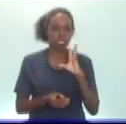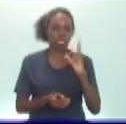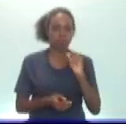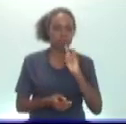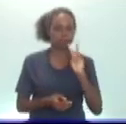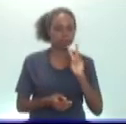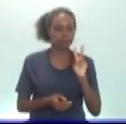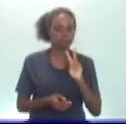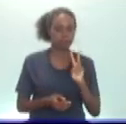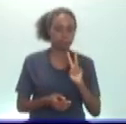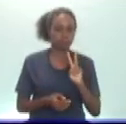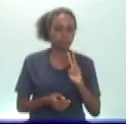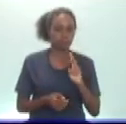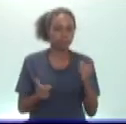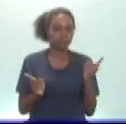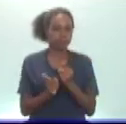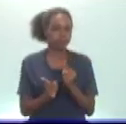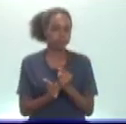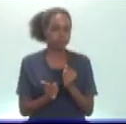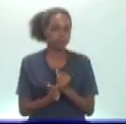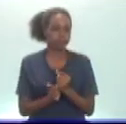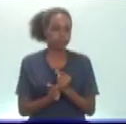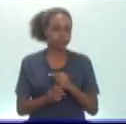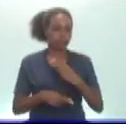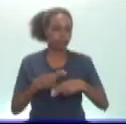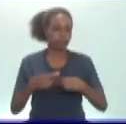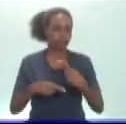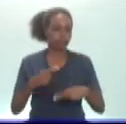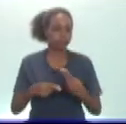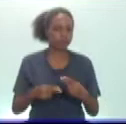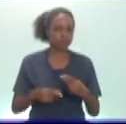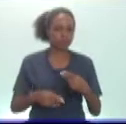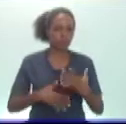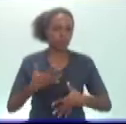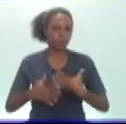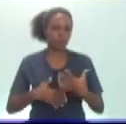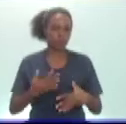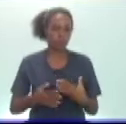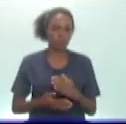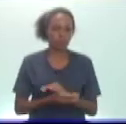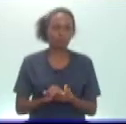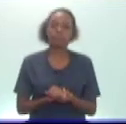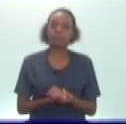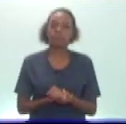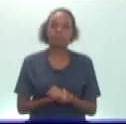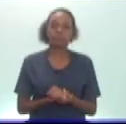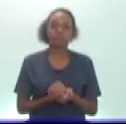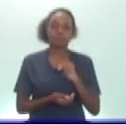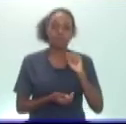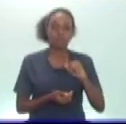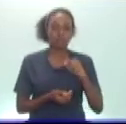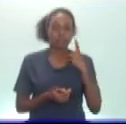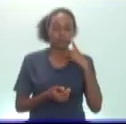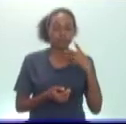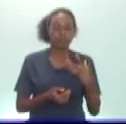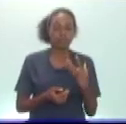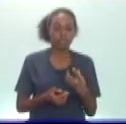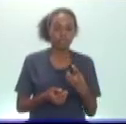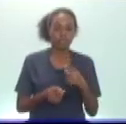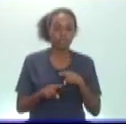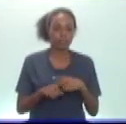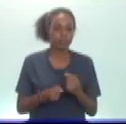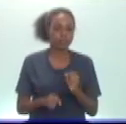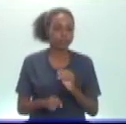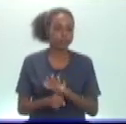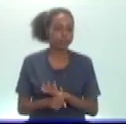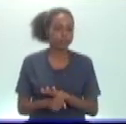trabajando la resolución de problemas. Esto es un contenido importante dentro de su programa y vamos a iniciar